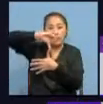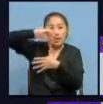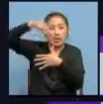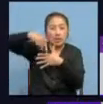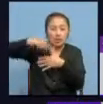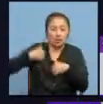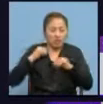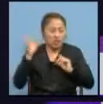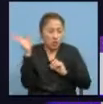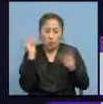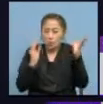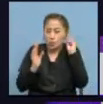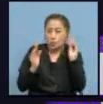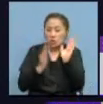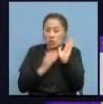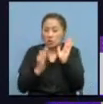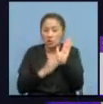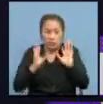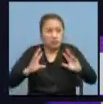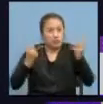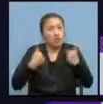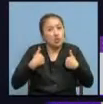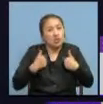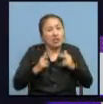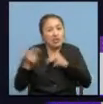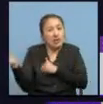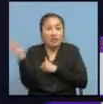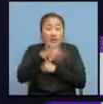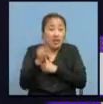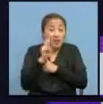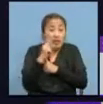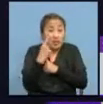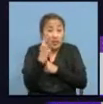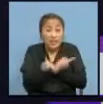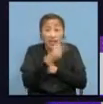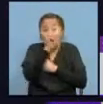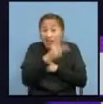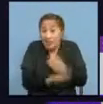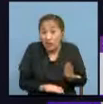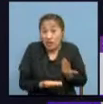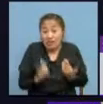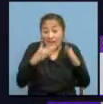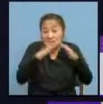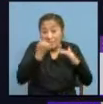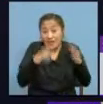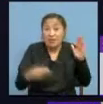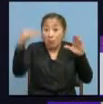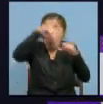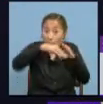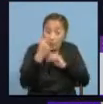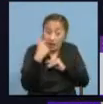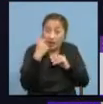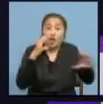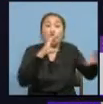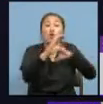me molesta, ¿no? Escuchar teoría, y entonces yo le diría, véngase a vivir acá, yo tengo acá lugar en mi casa, y los que hacen teoría, que se